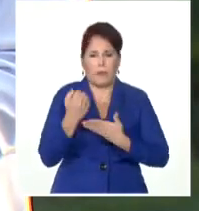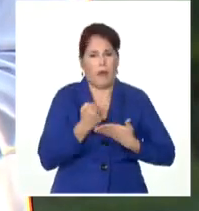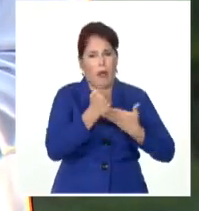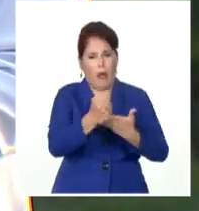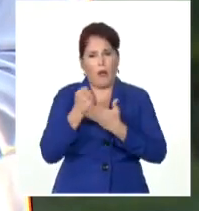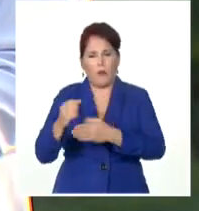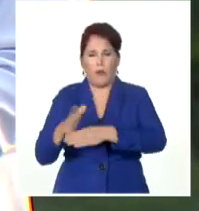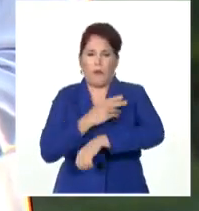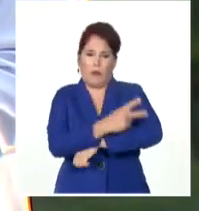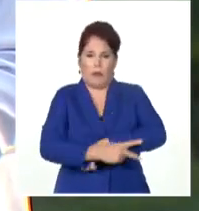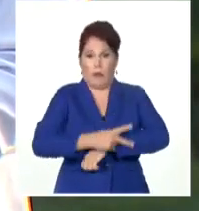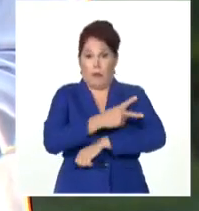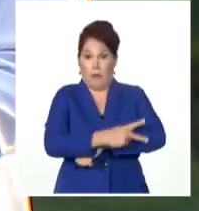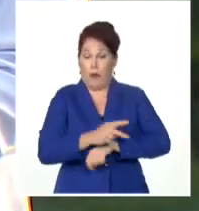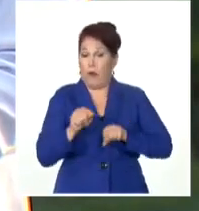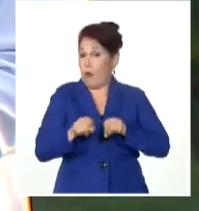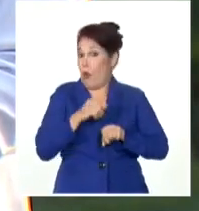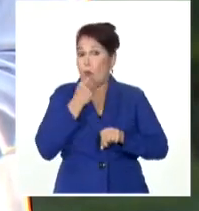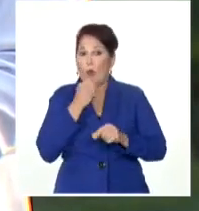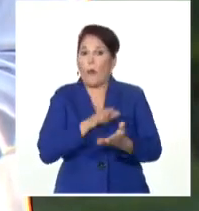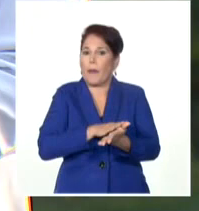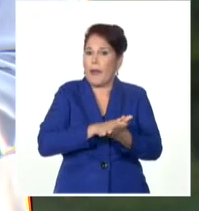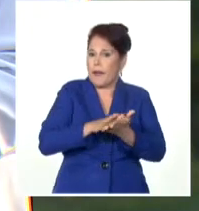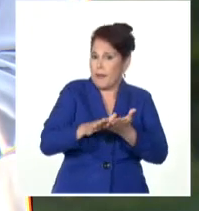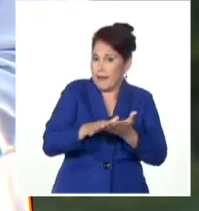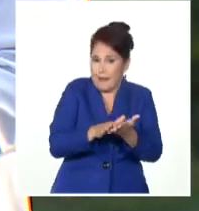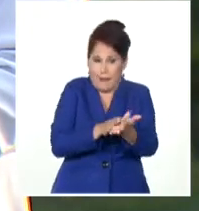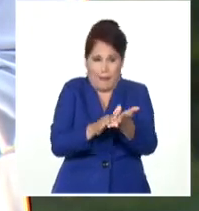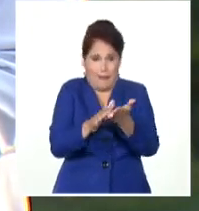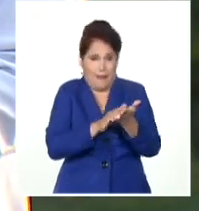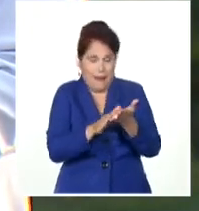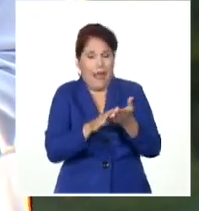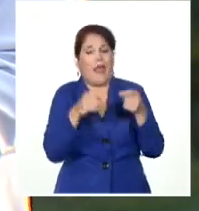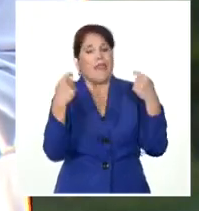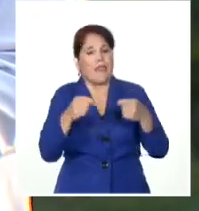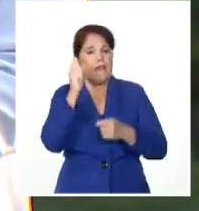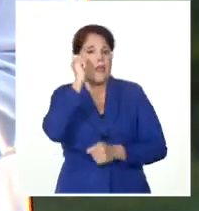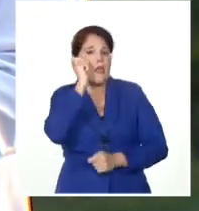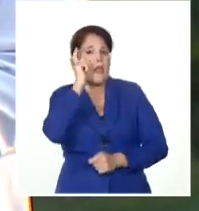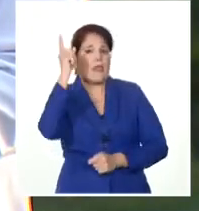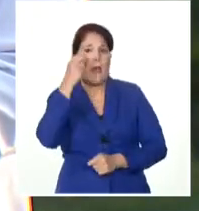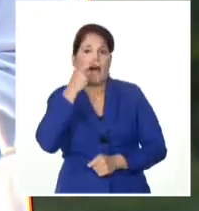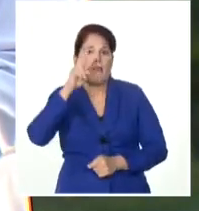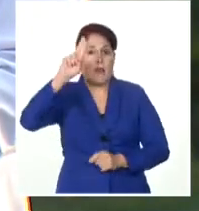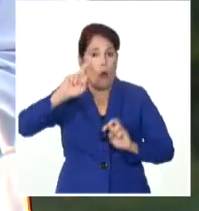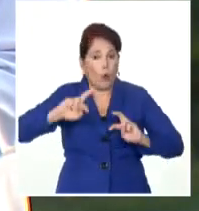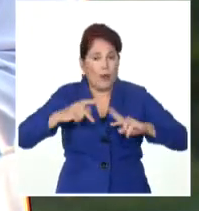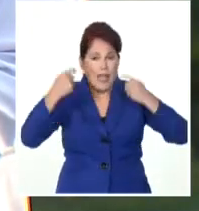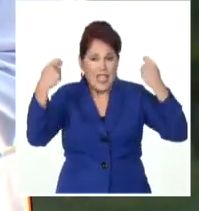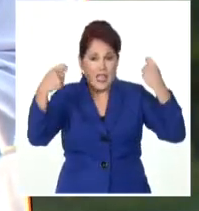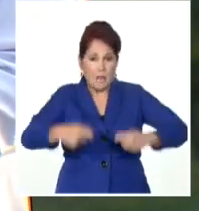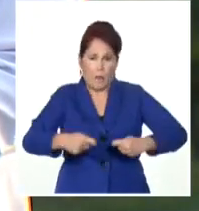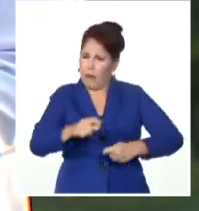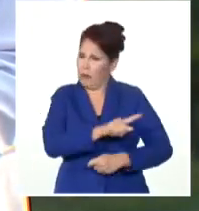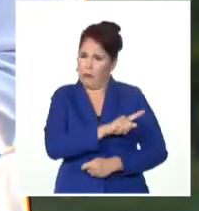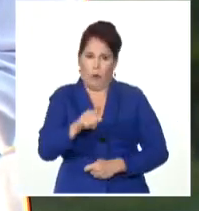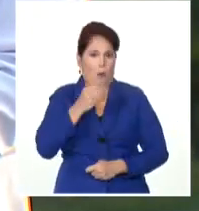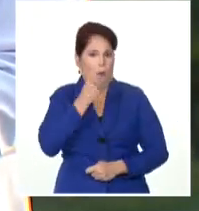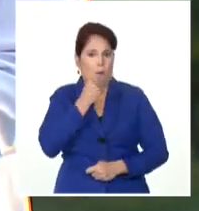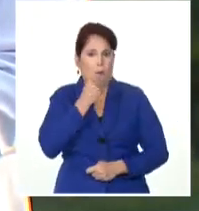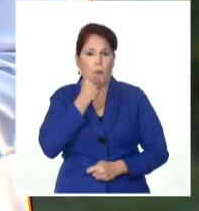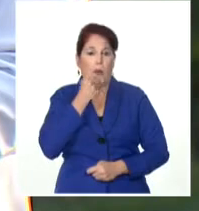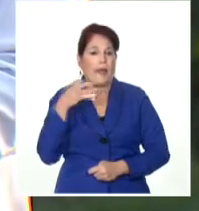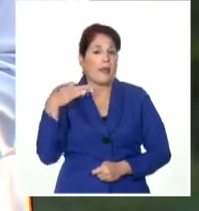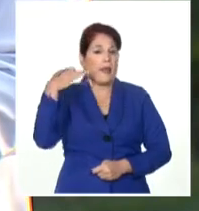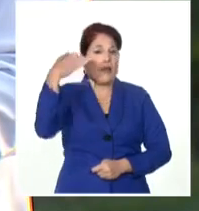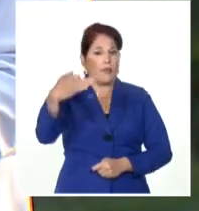solidaridad entre los pueblos. No permitamos bajo ningún concepto que las ideas fascistas impongan su designio sobre el